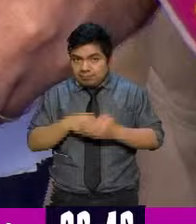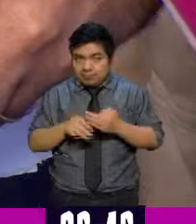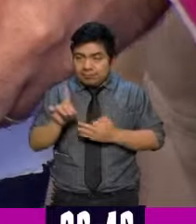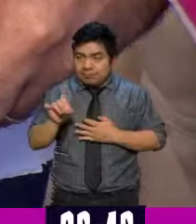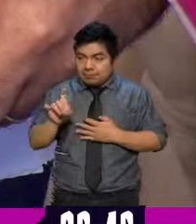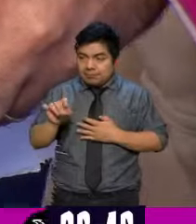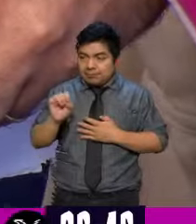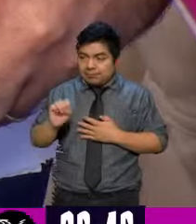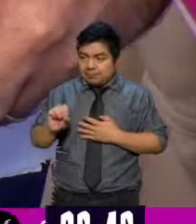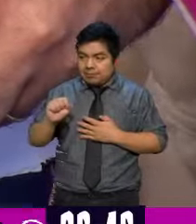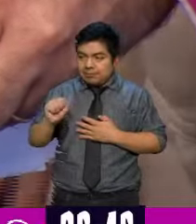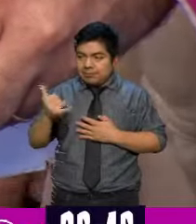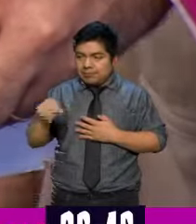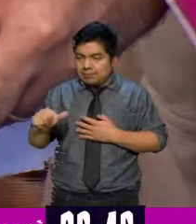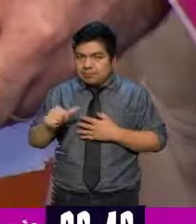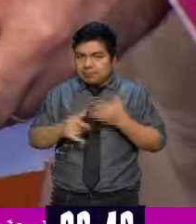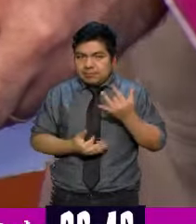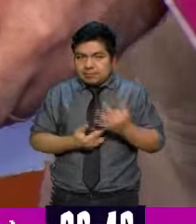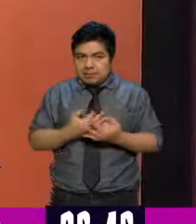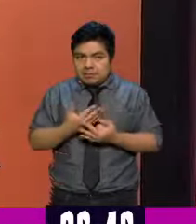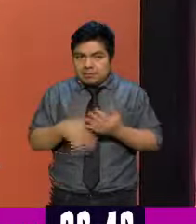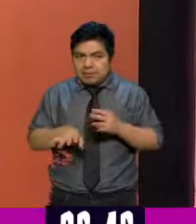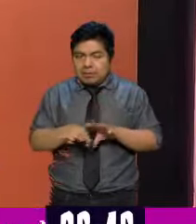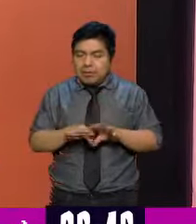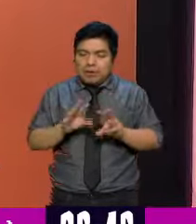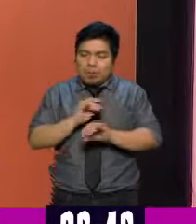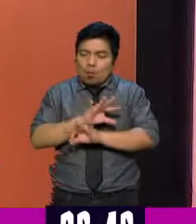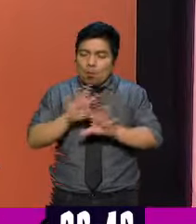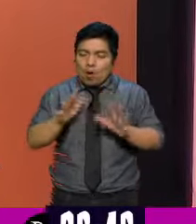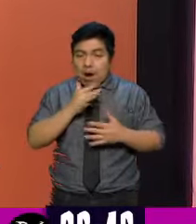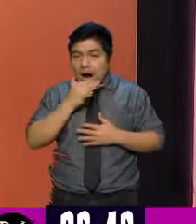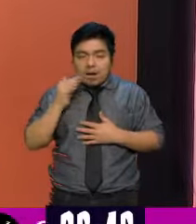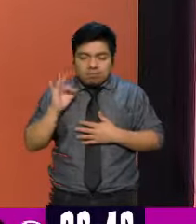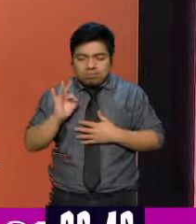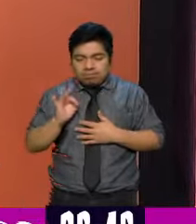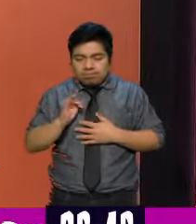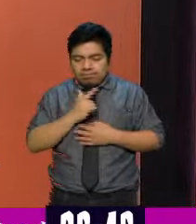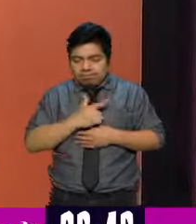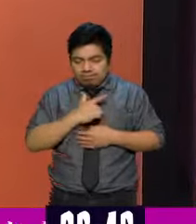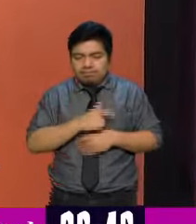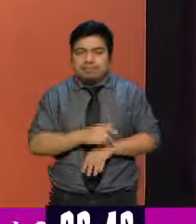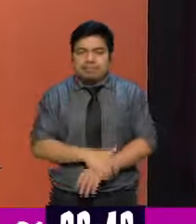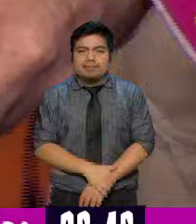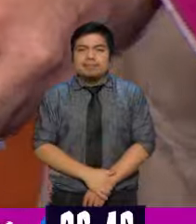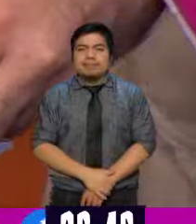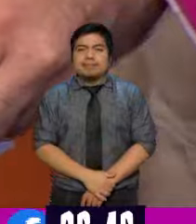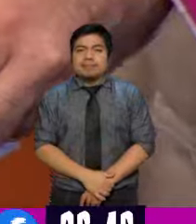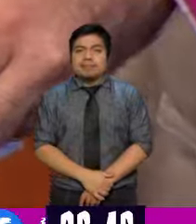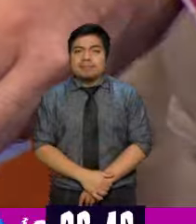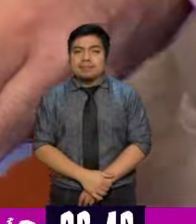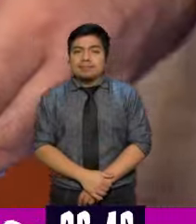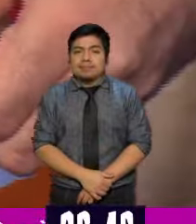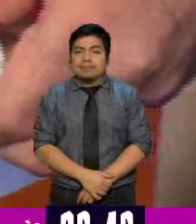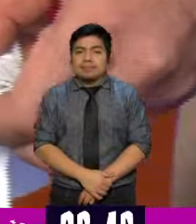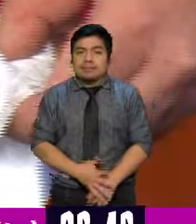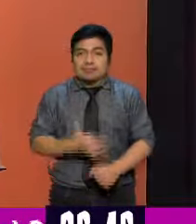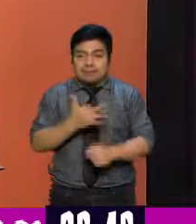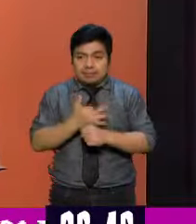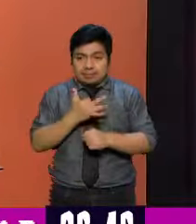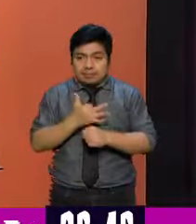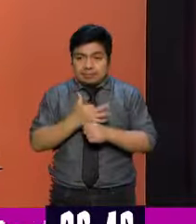soya caramelizan. Ay, y nos da un sabor distinto. Nos da un sabor distinto. Y nos va a quedar un relleno